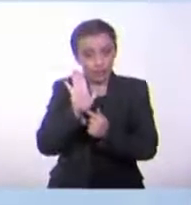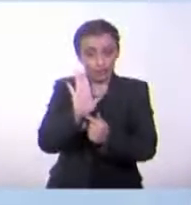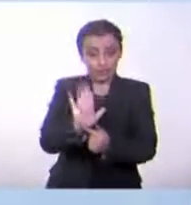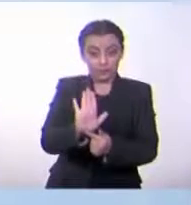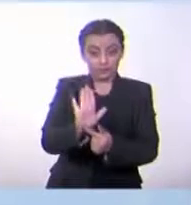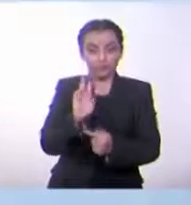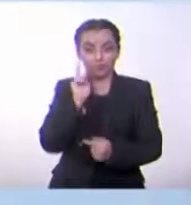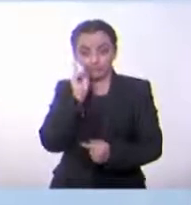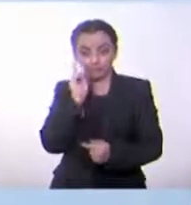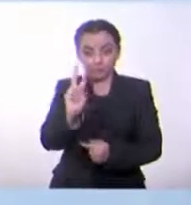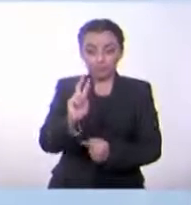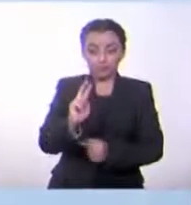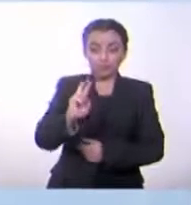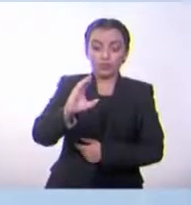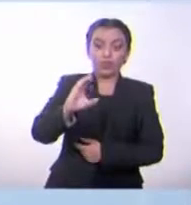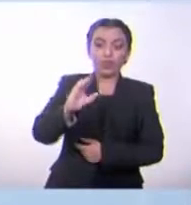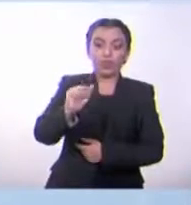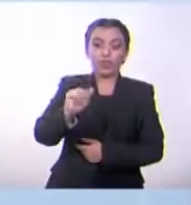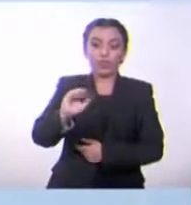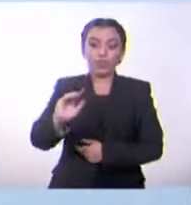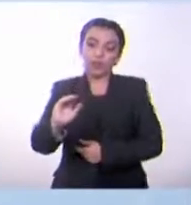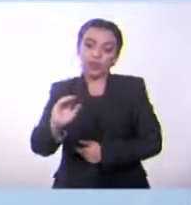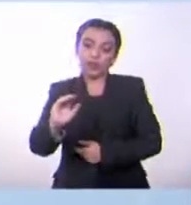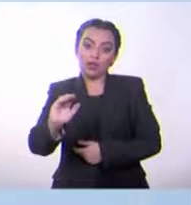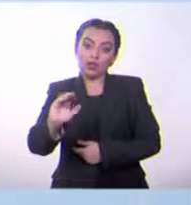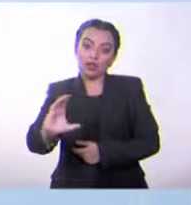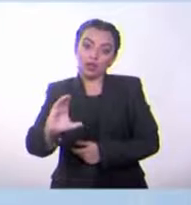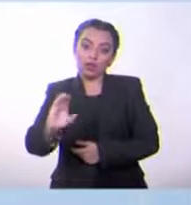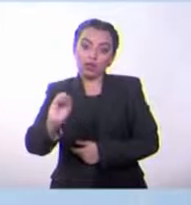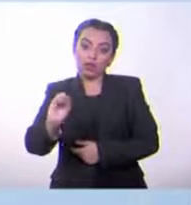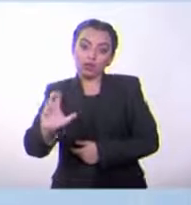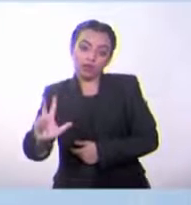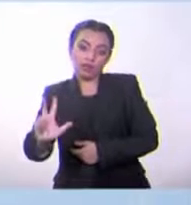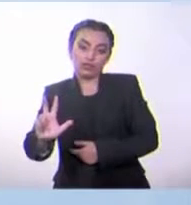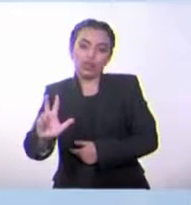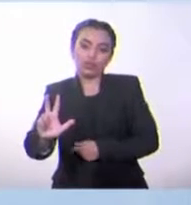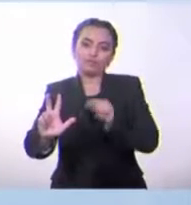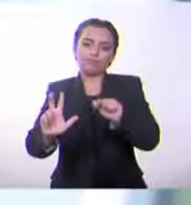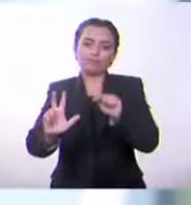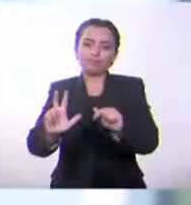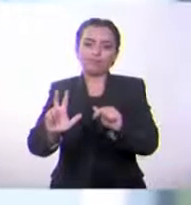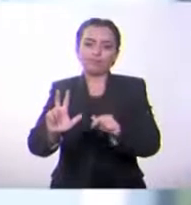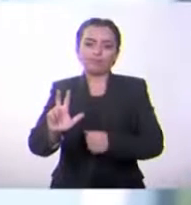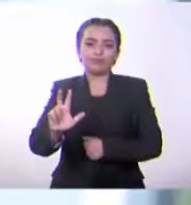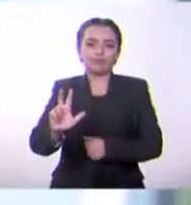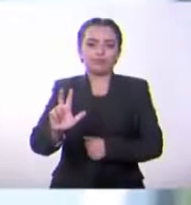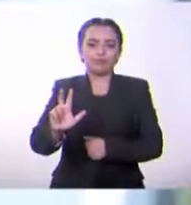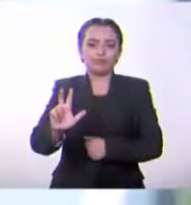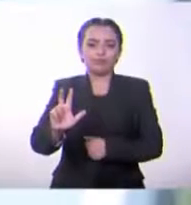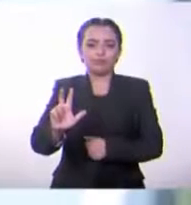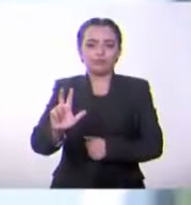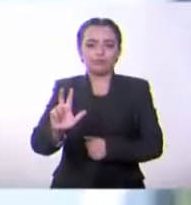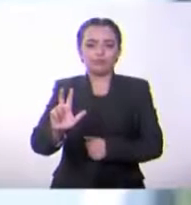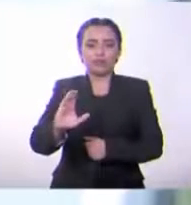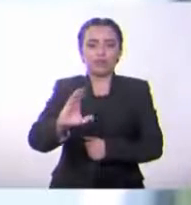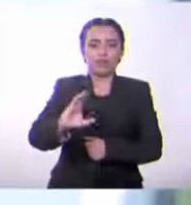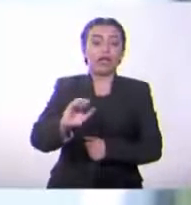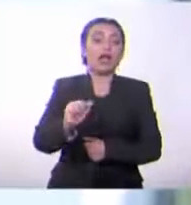Consideren al carbonato de calcio. El carbonato de calcio está formado por átomos de